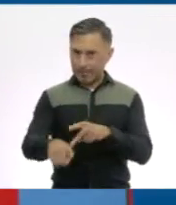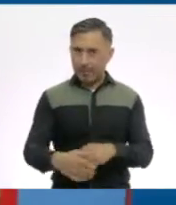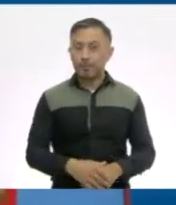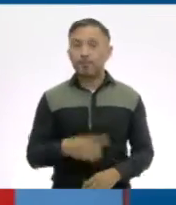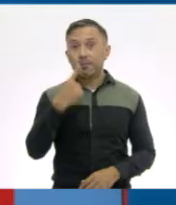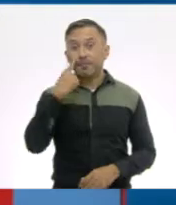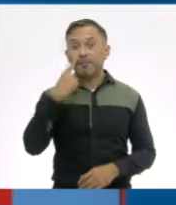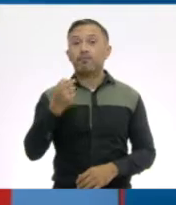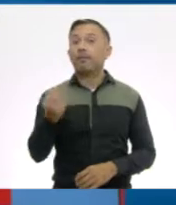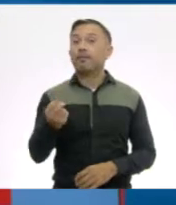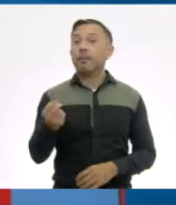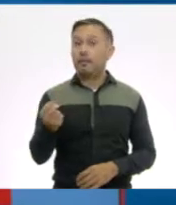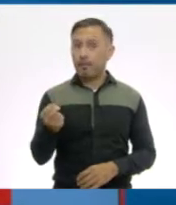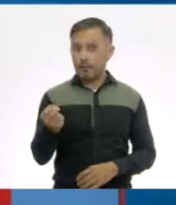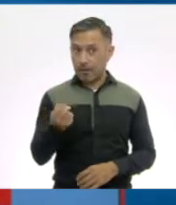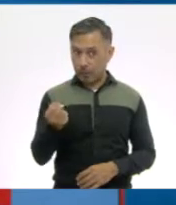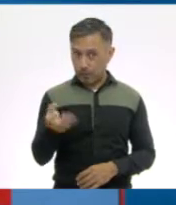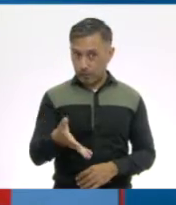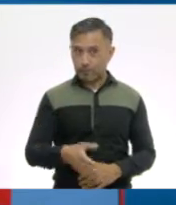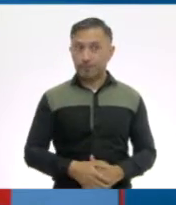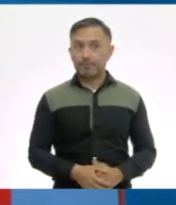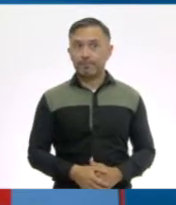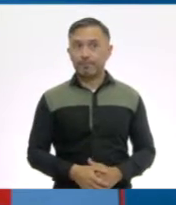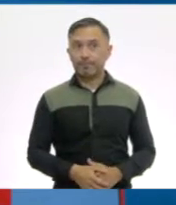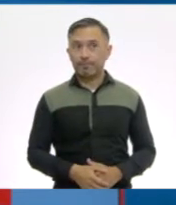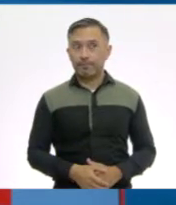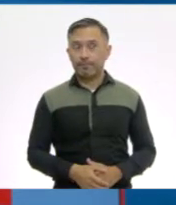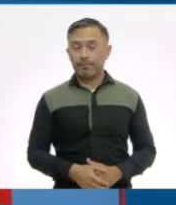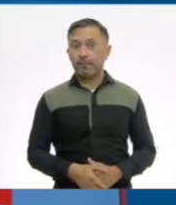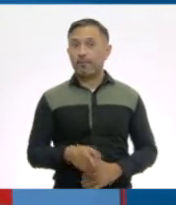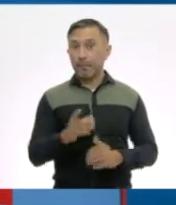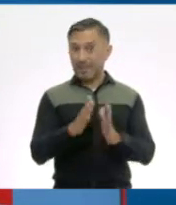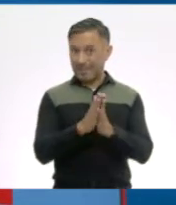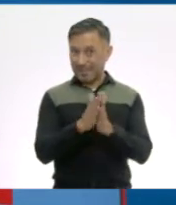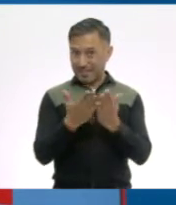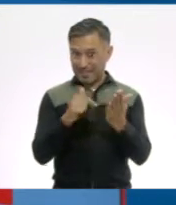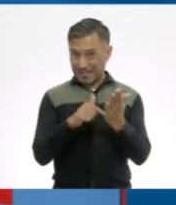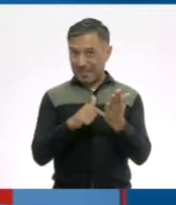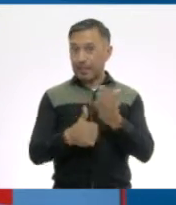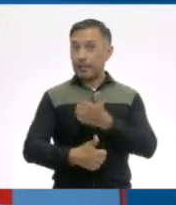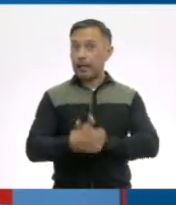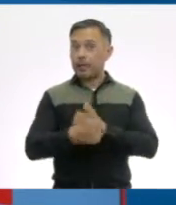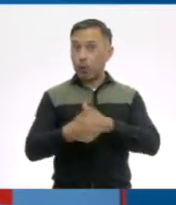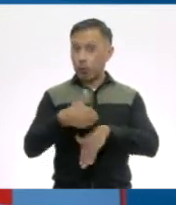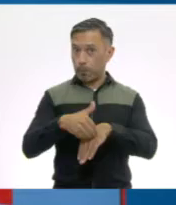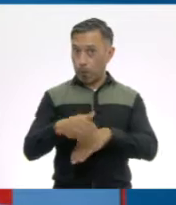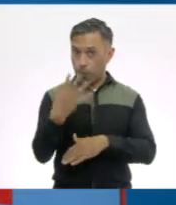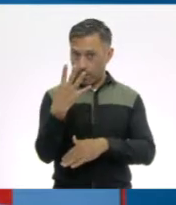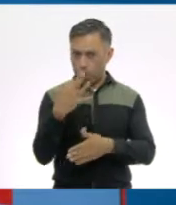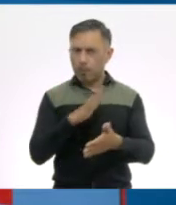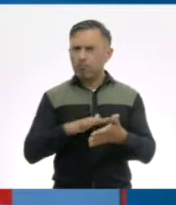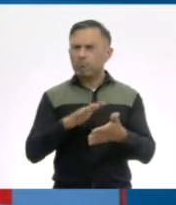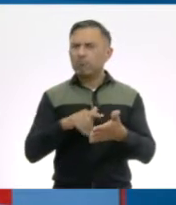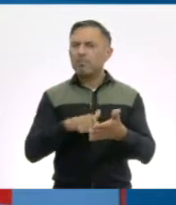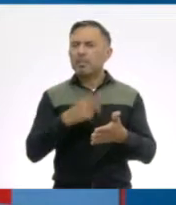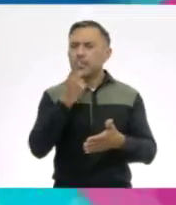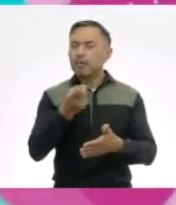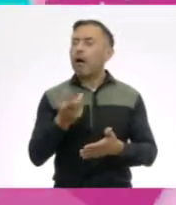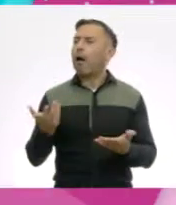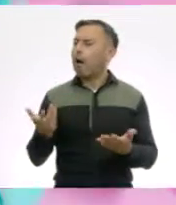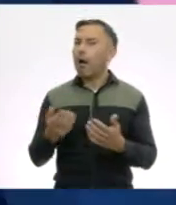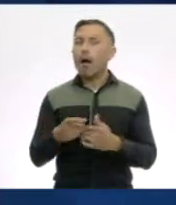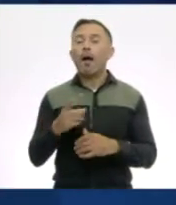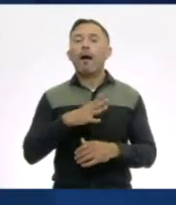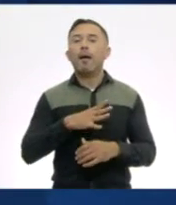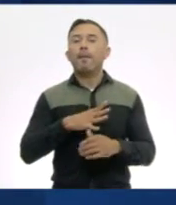Ajá. Sí. Y vamos a leer la consigna del desafío número 4. Perfecto. Dice... el desafío número 4 que está